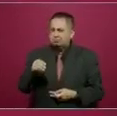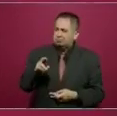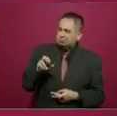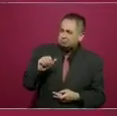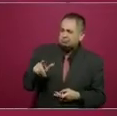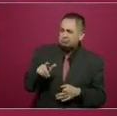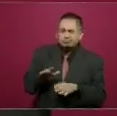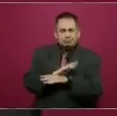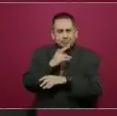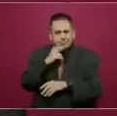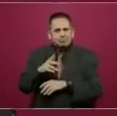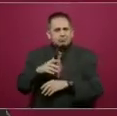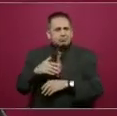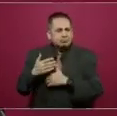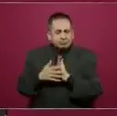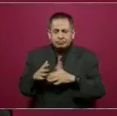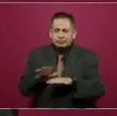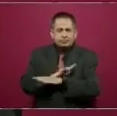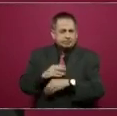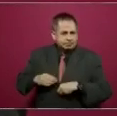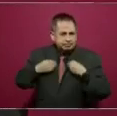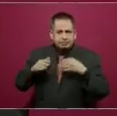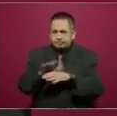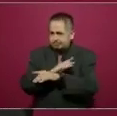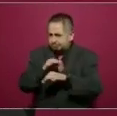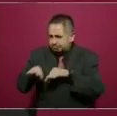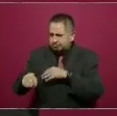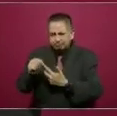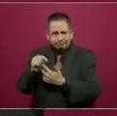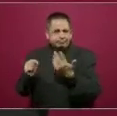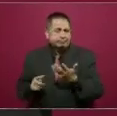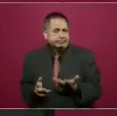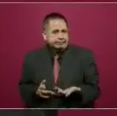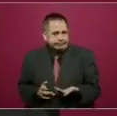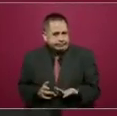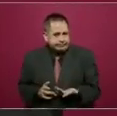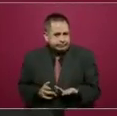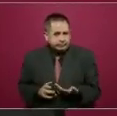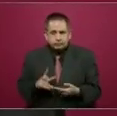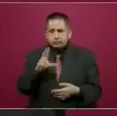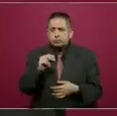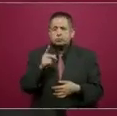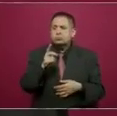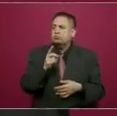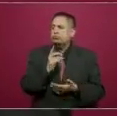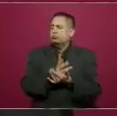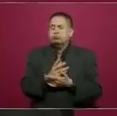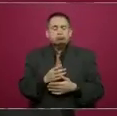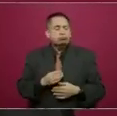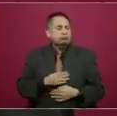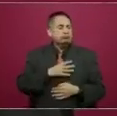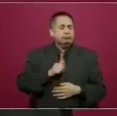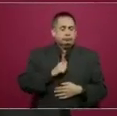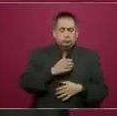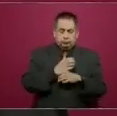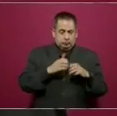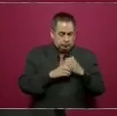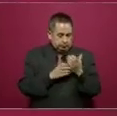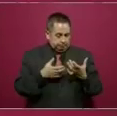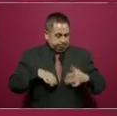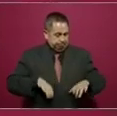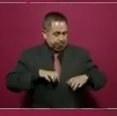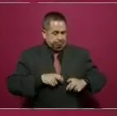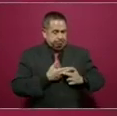mejores condiciones de vida, mejores condiciones de trabajo. No solo buscar el bienestar material, sino también